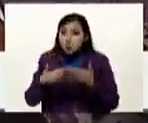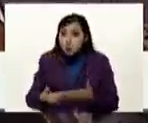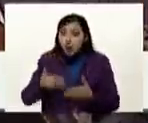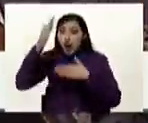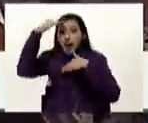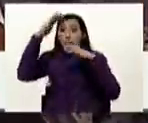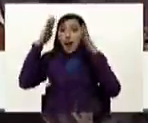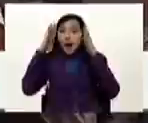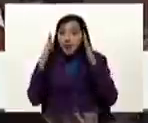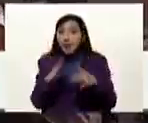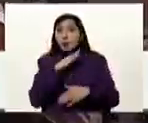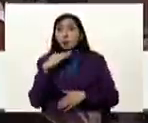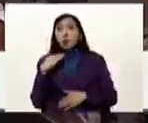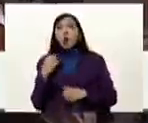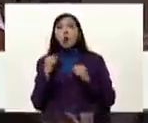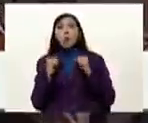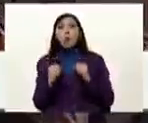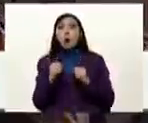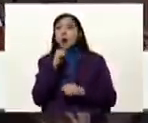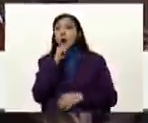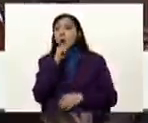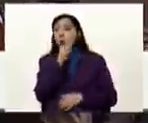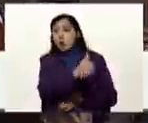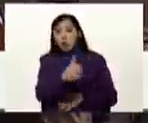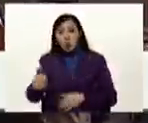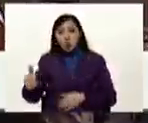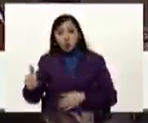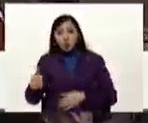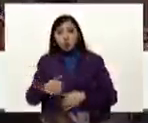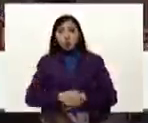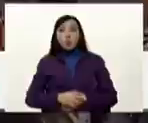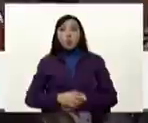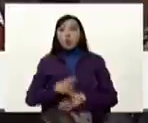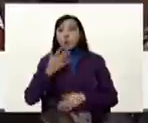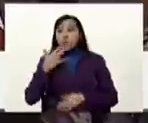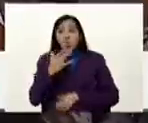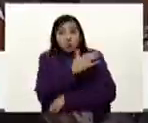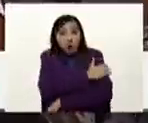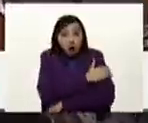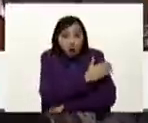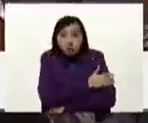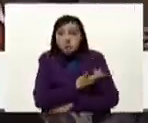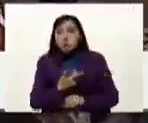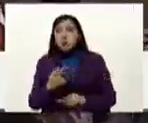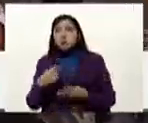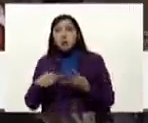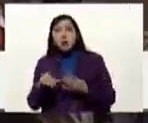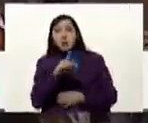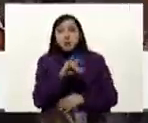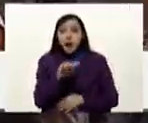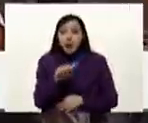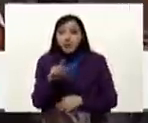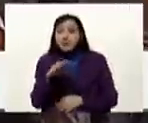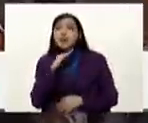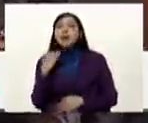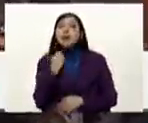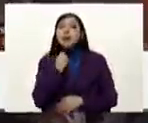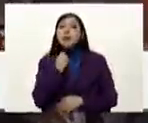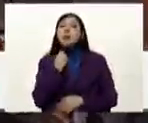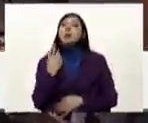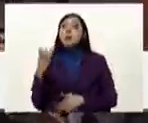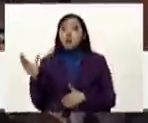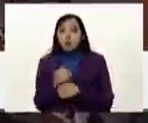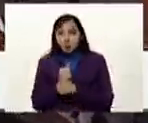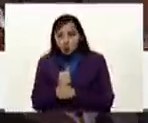atención de patologías crónicas para estas abuelas, estos abuelos, como son hipertensión, diabetes o cualquier otra patología que nos podamos encontrar